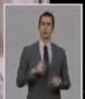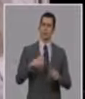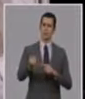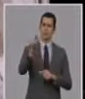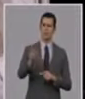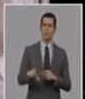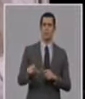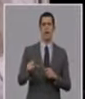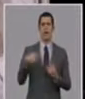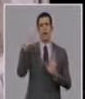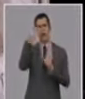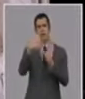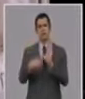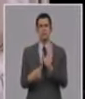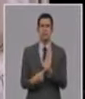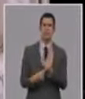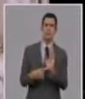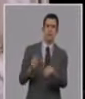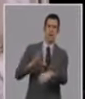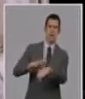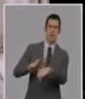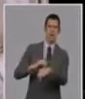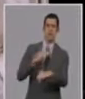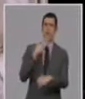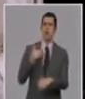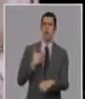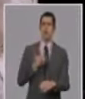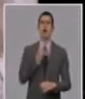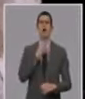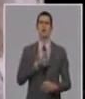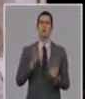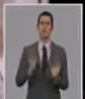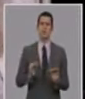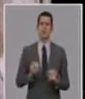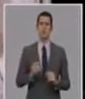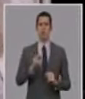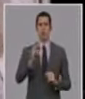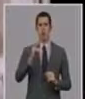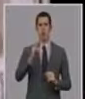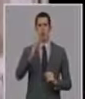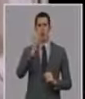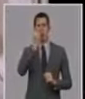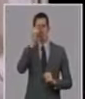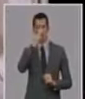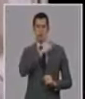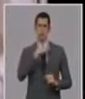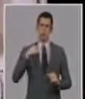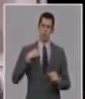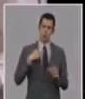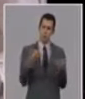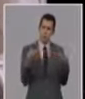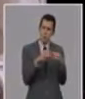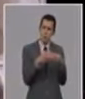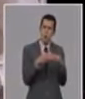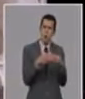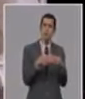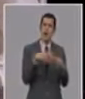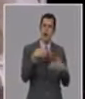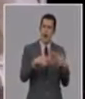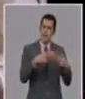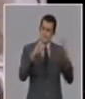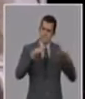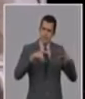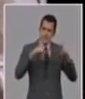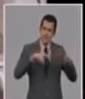específicamente estudios que se han hecho en el Instituto de Nefrología por el profesor Raúl Herrera y su equipo. Ellos han encontrado